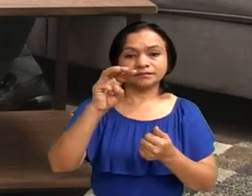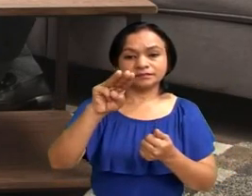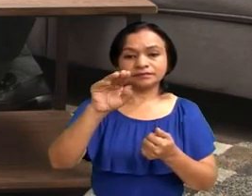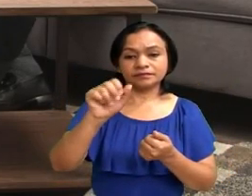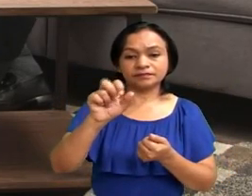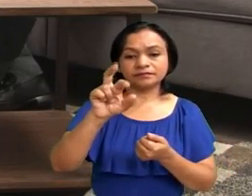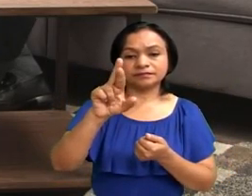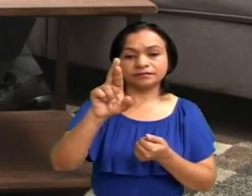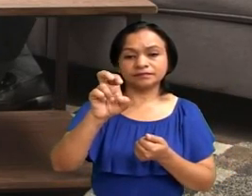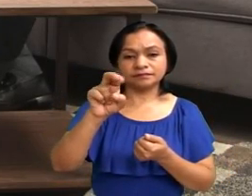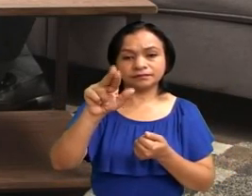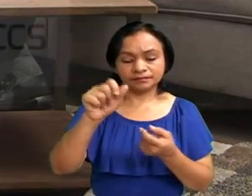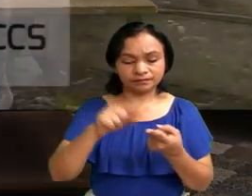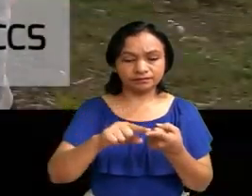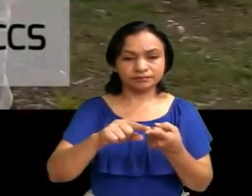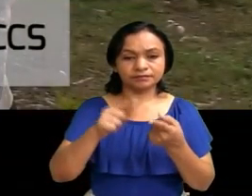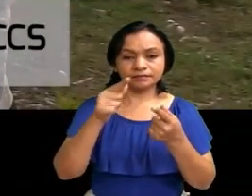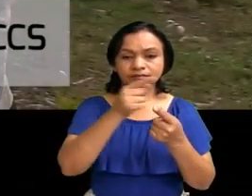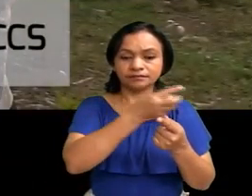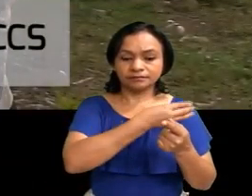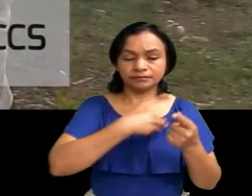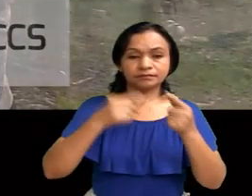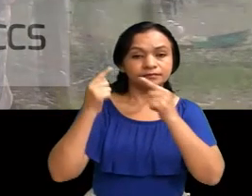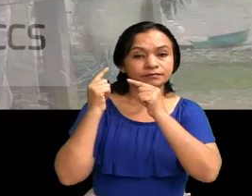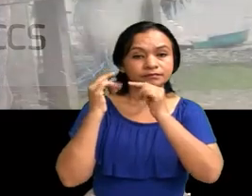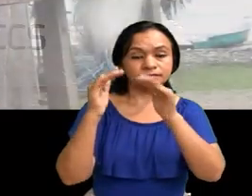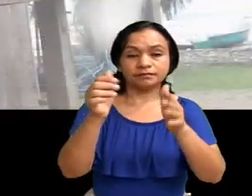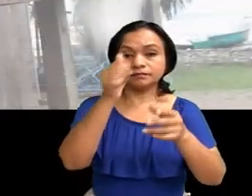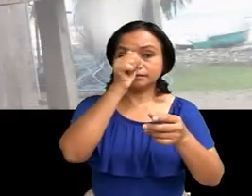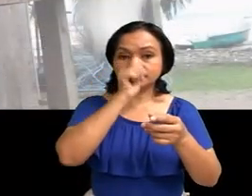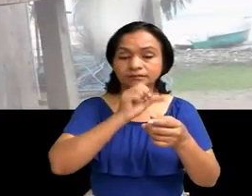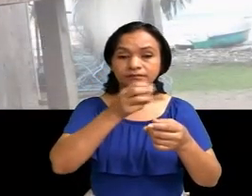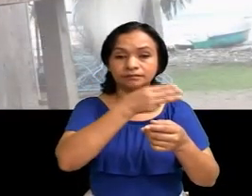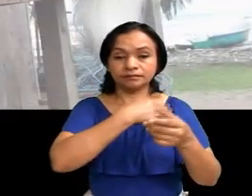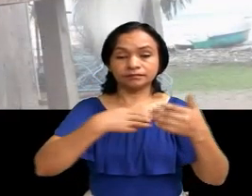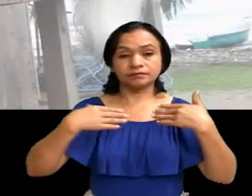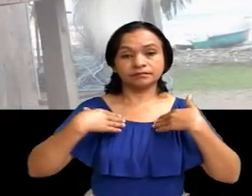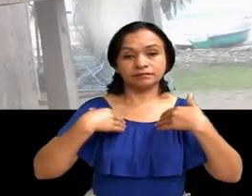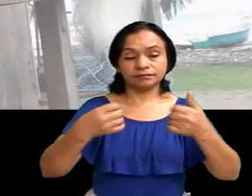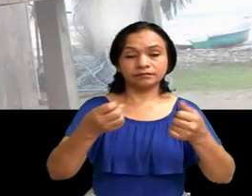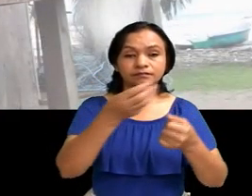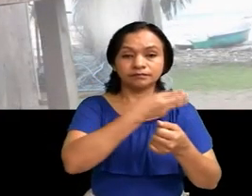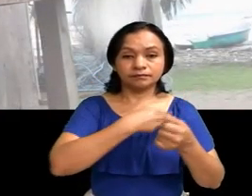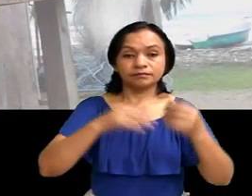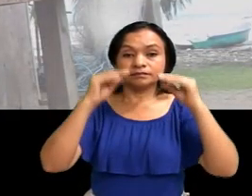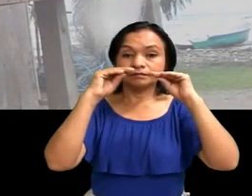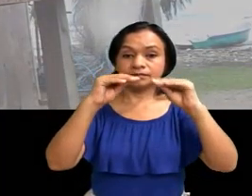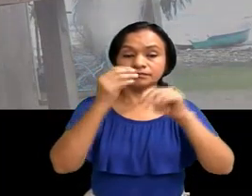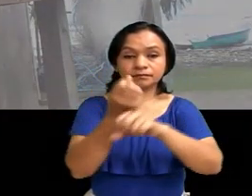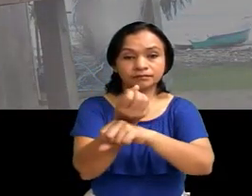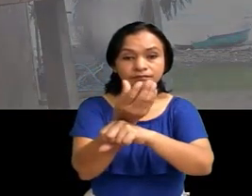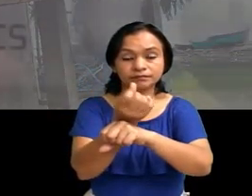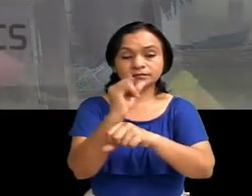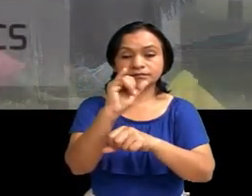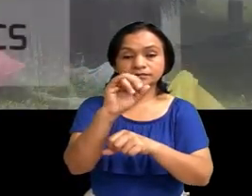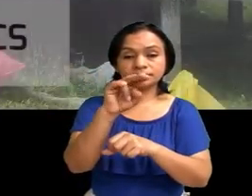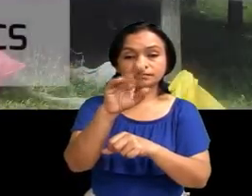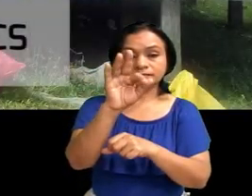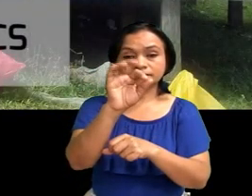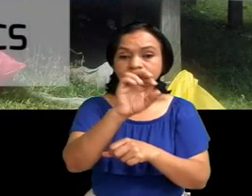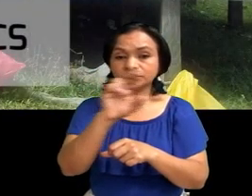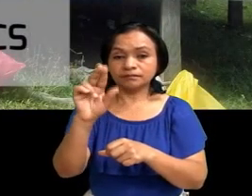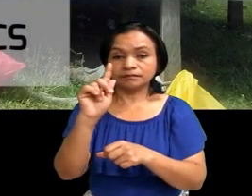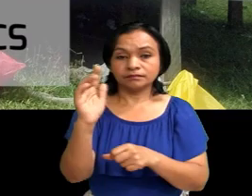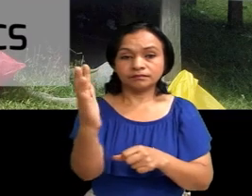mano, con okay, el MTI, con ENACAL, con el MINSA, con Educación, con las alcaldías, con INAFOR, con